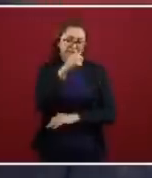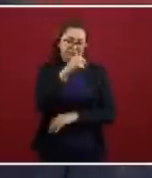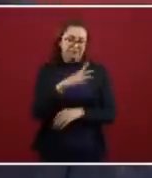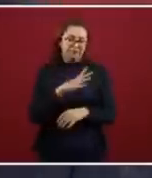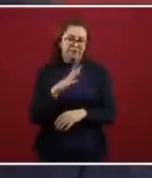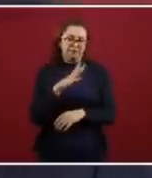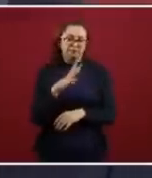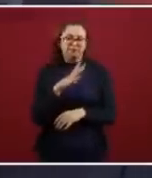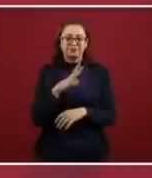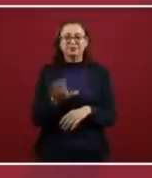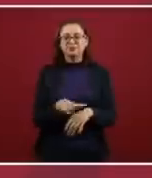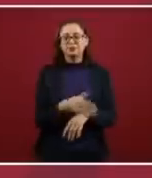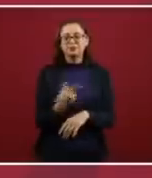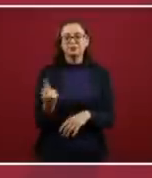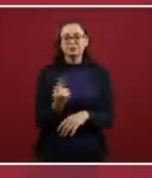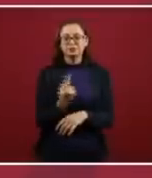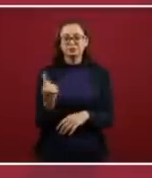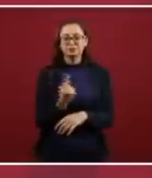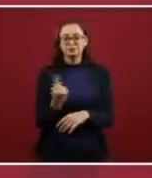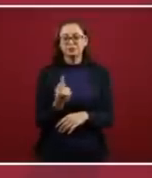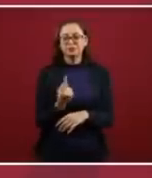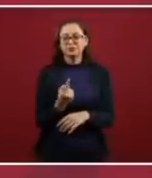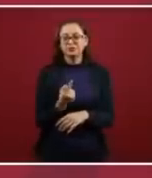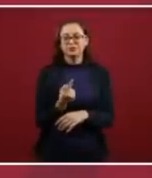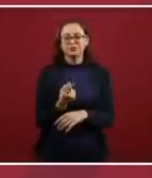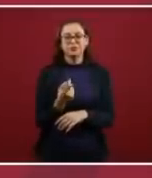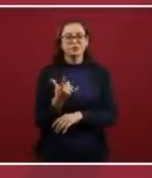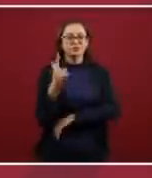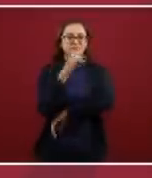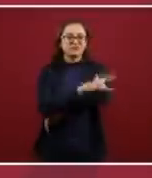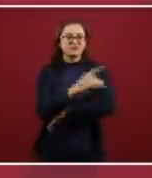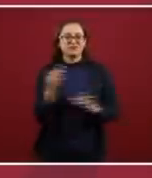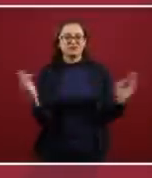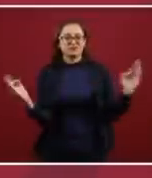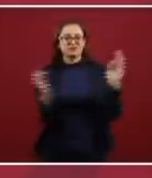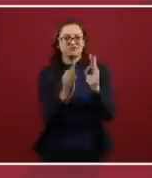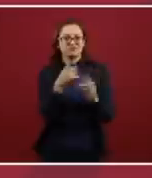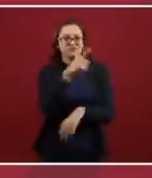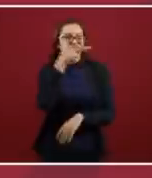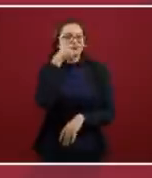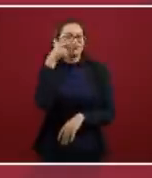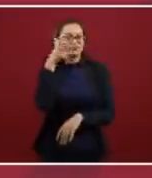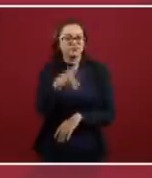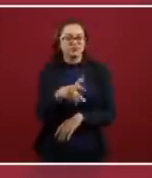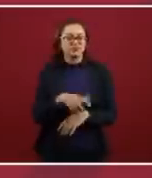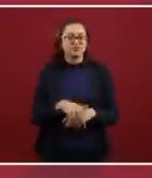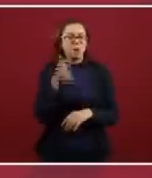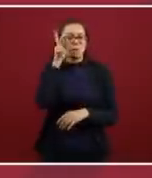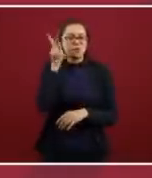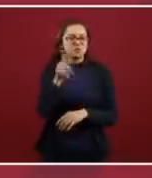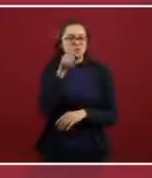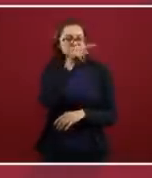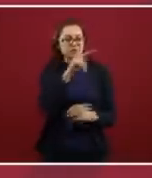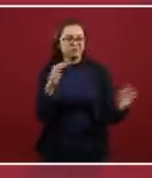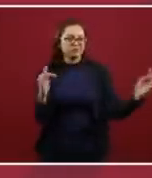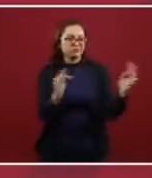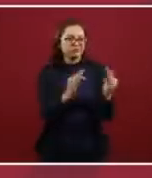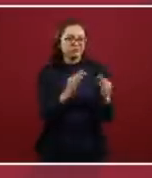porque va a ser el aeropuerto más cercano a Hidalgo, a Pachuca.